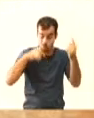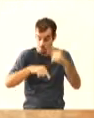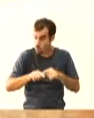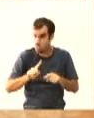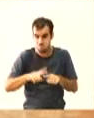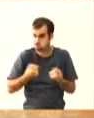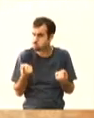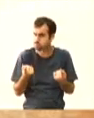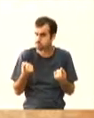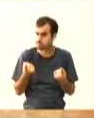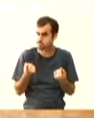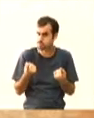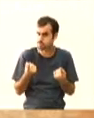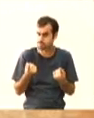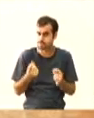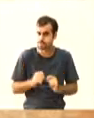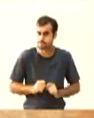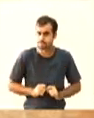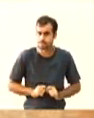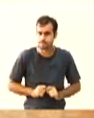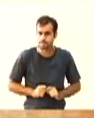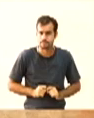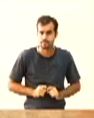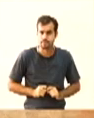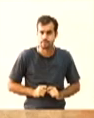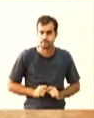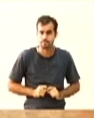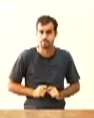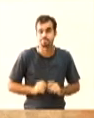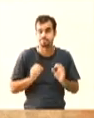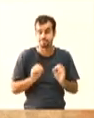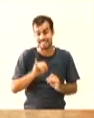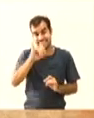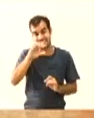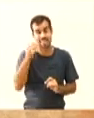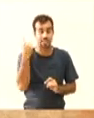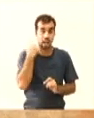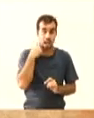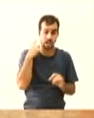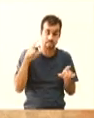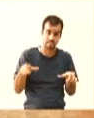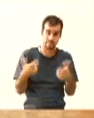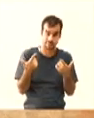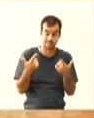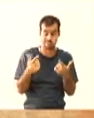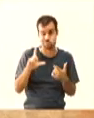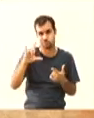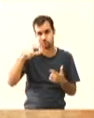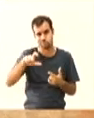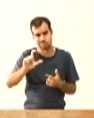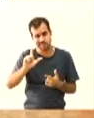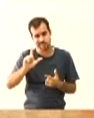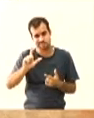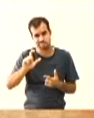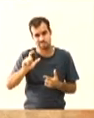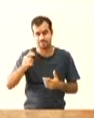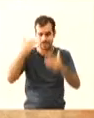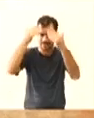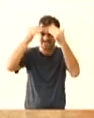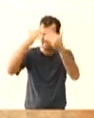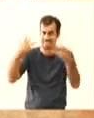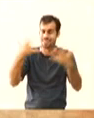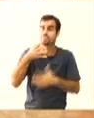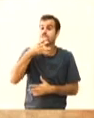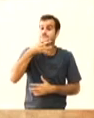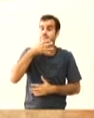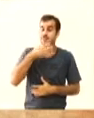motivación de salvar vida, que es la esencial, por supuesto el 60 aniversario de nuestra organización de masa más grande y en homenaje también a nuestro